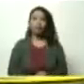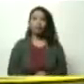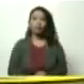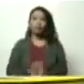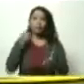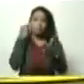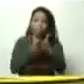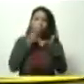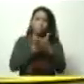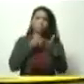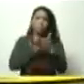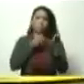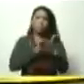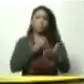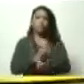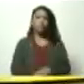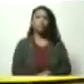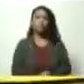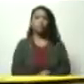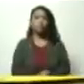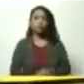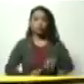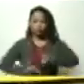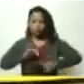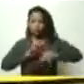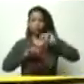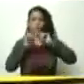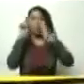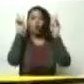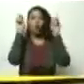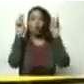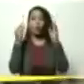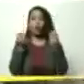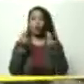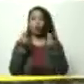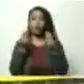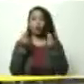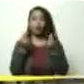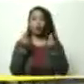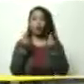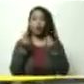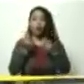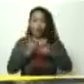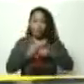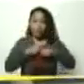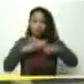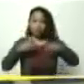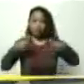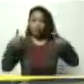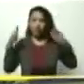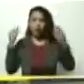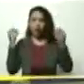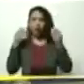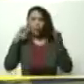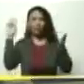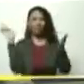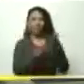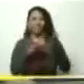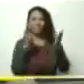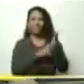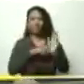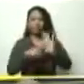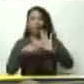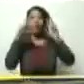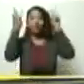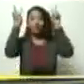perseverantemente en la construcción de una nueva economía en el crecimiento de una economía real nueva